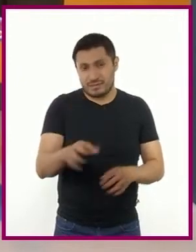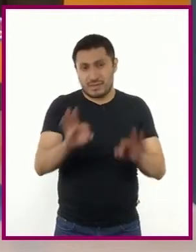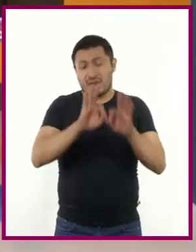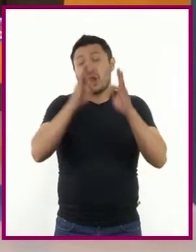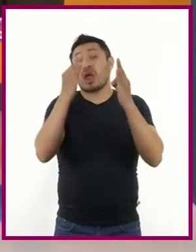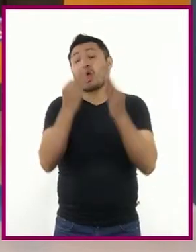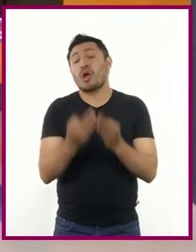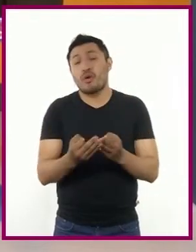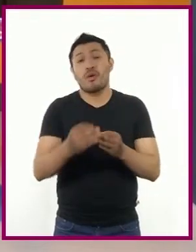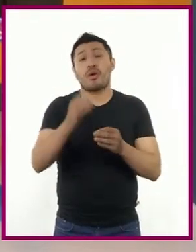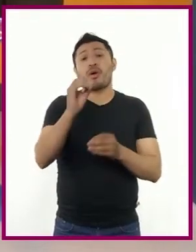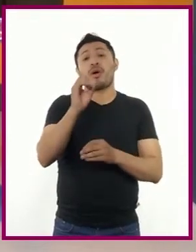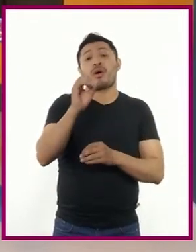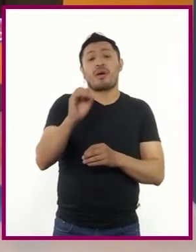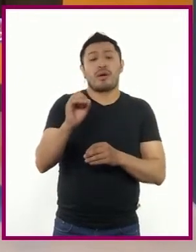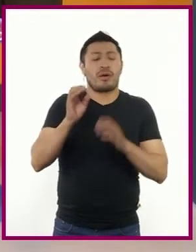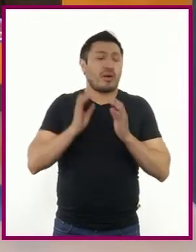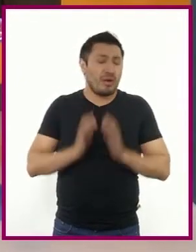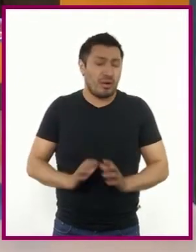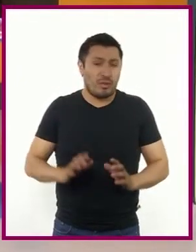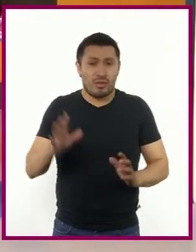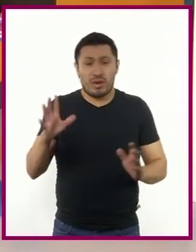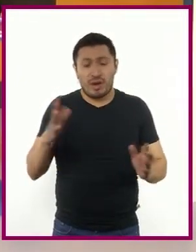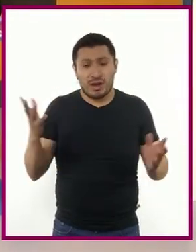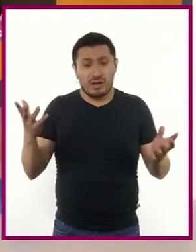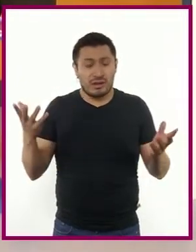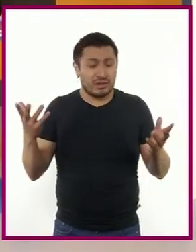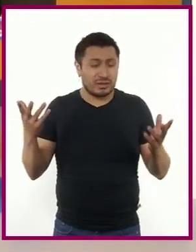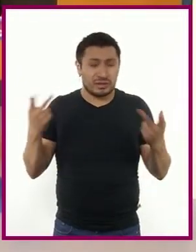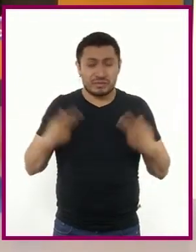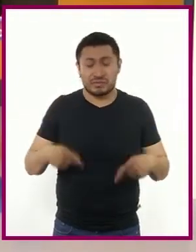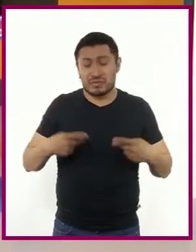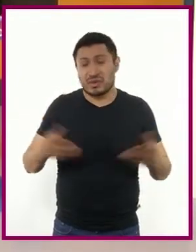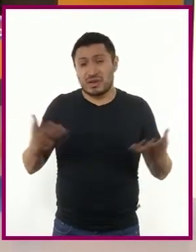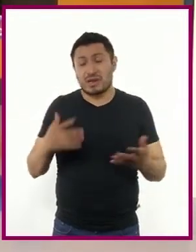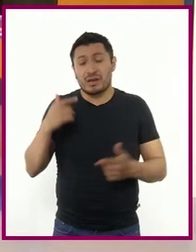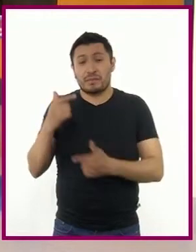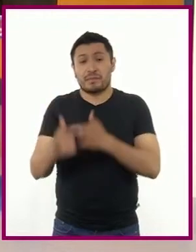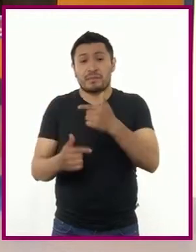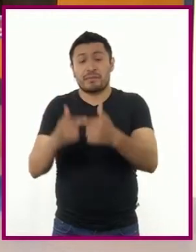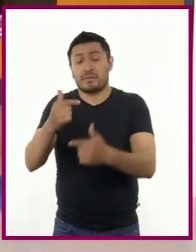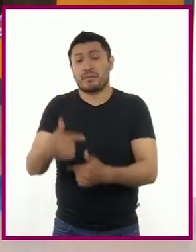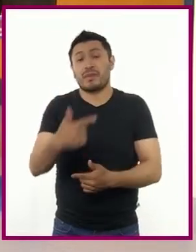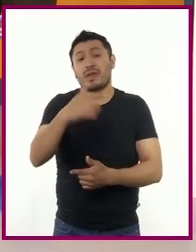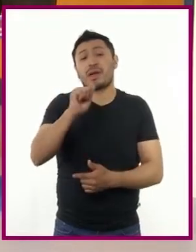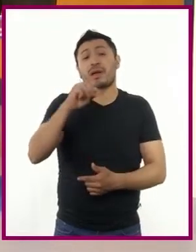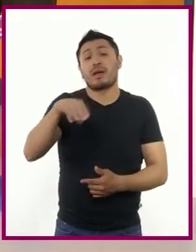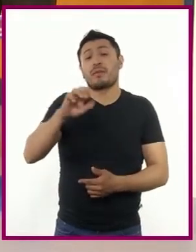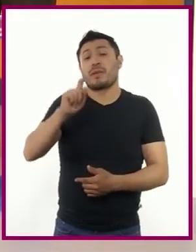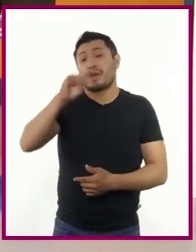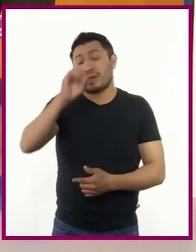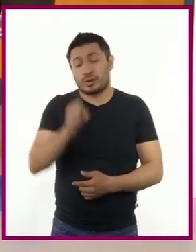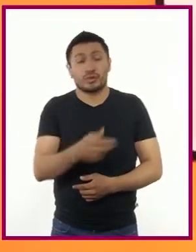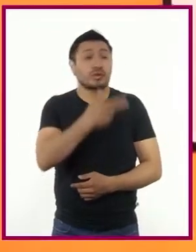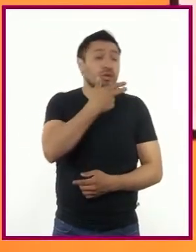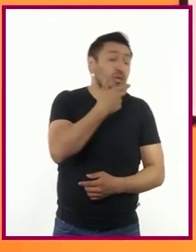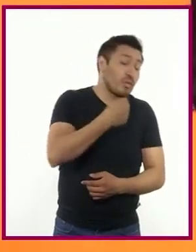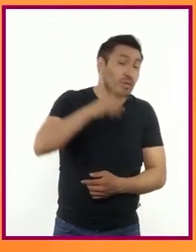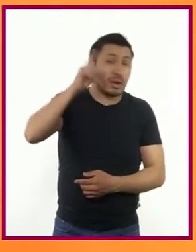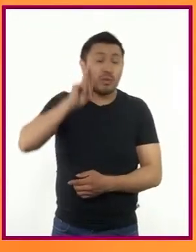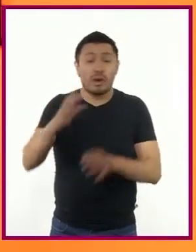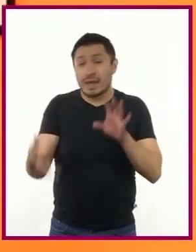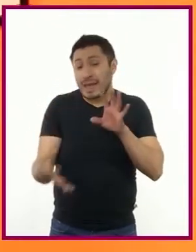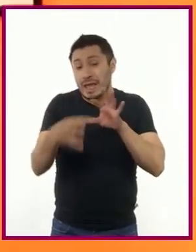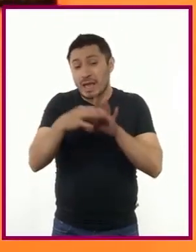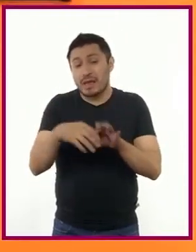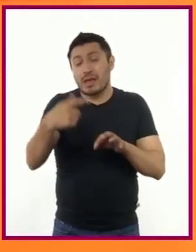los organismos producen descendencia mediante células germinales o gametos femenino y masculino.